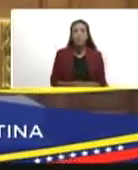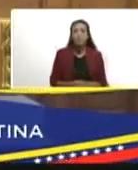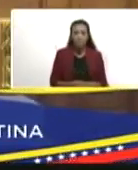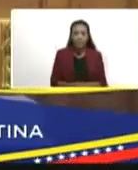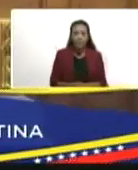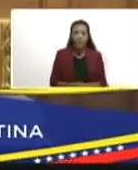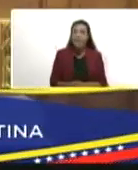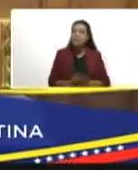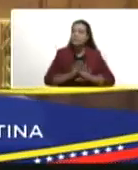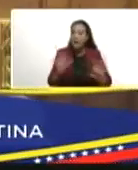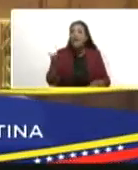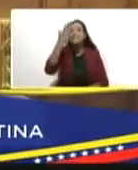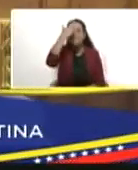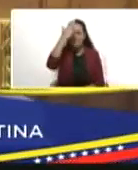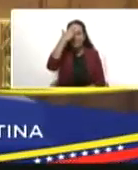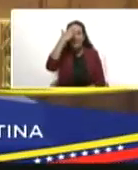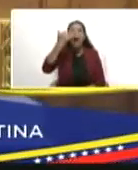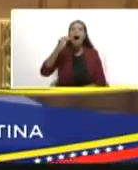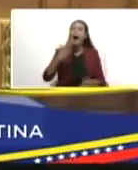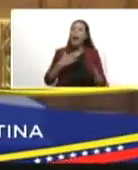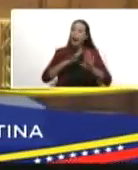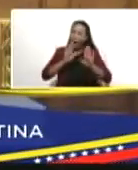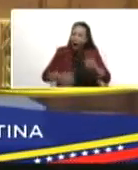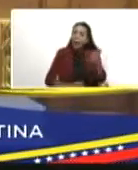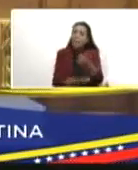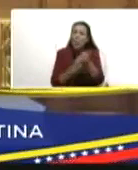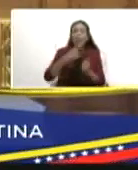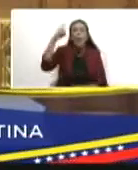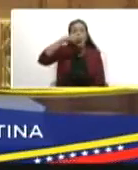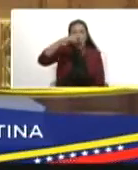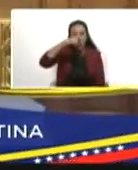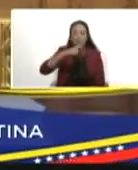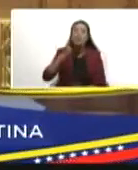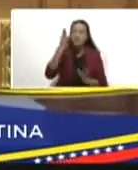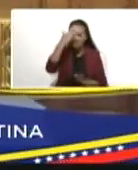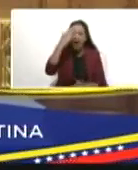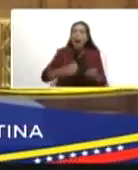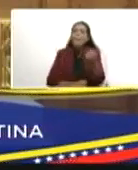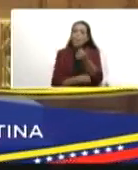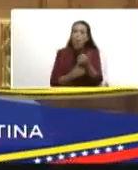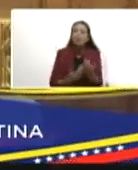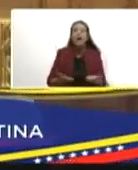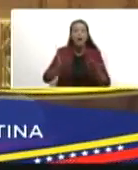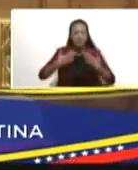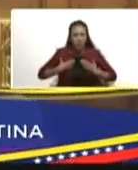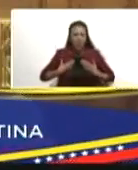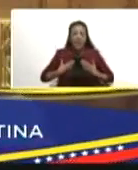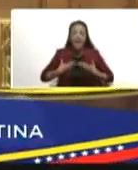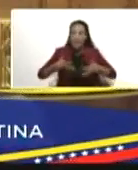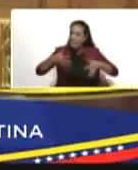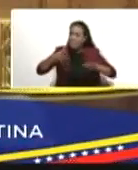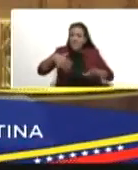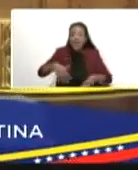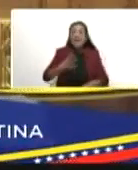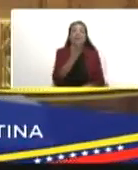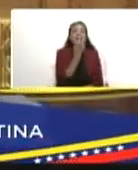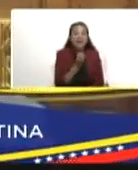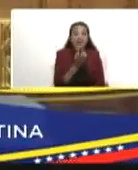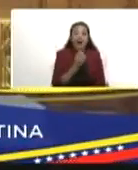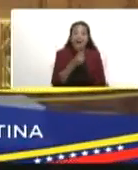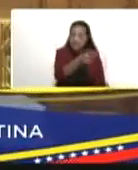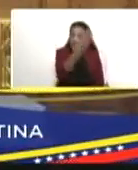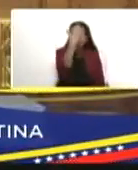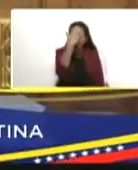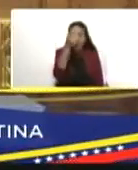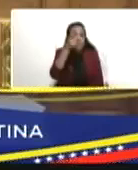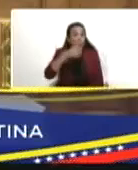y sé que cuento con el apoyo del pueblo judío y sé que en Israel